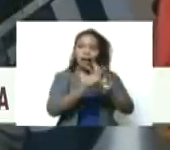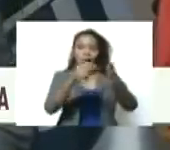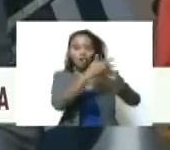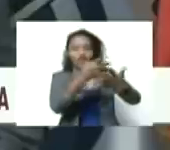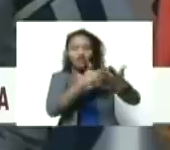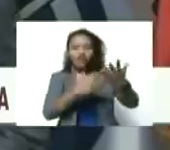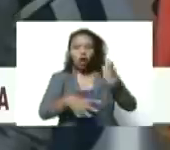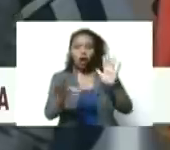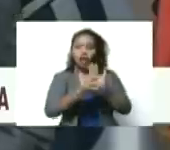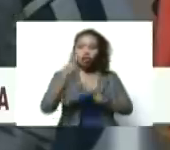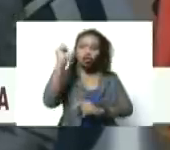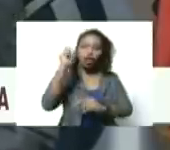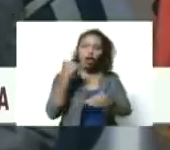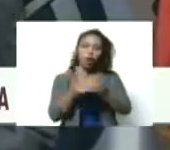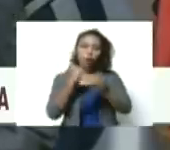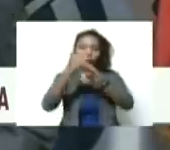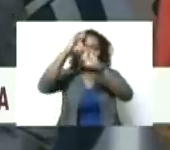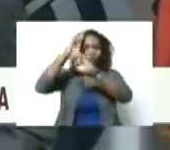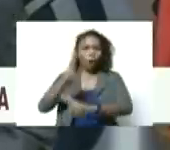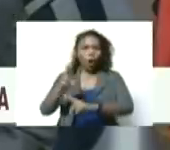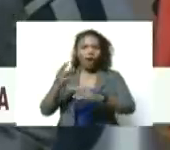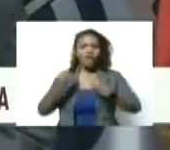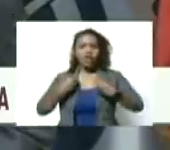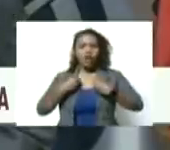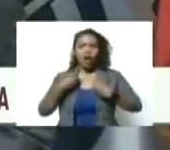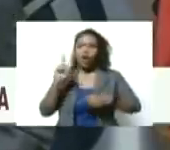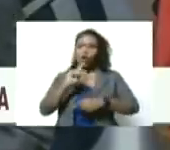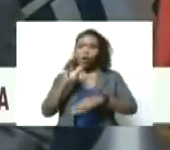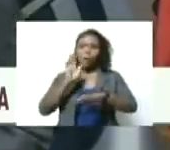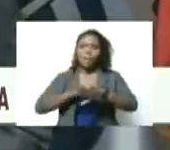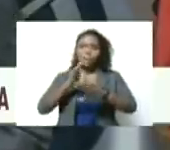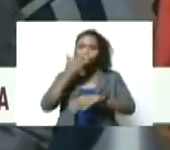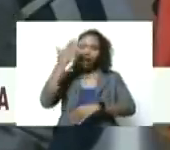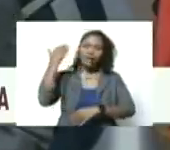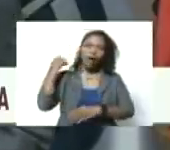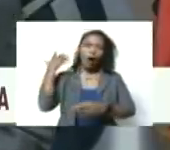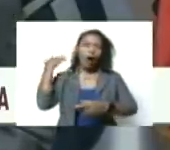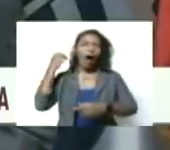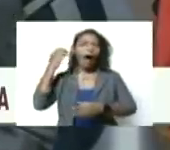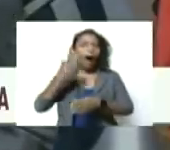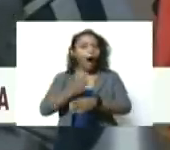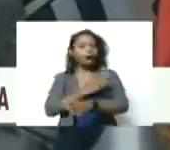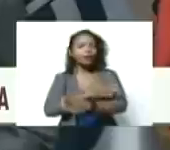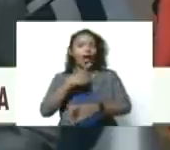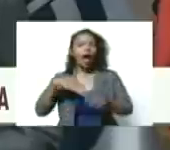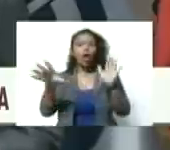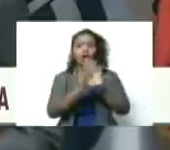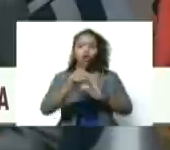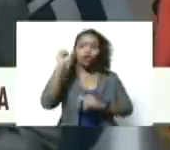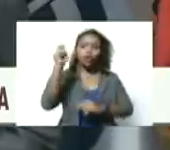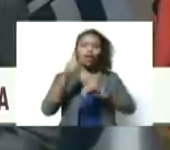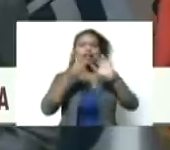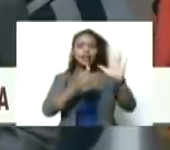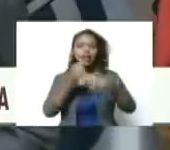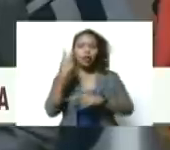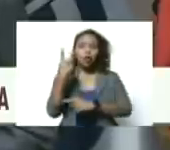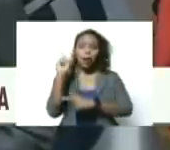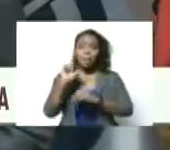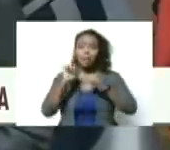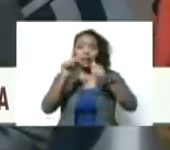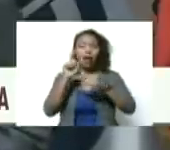sea letra viva, no como ocurrió en el pasado con la Constitución del 61, que para empezar